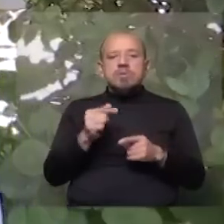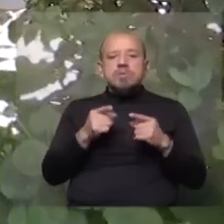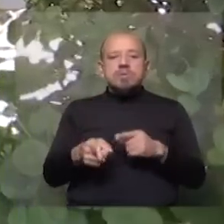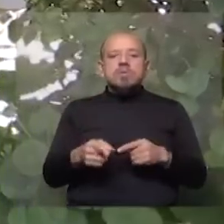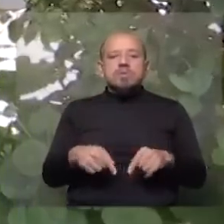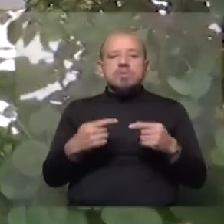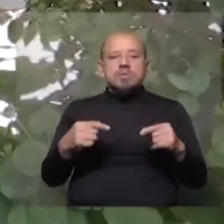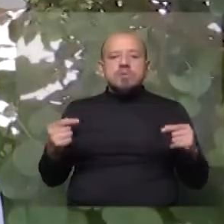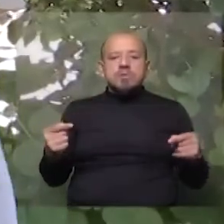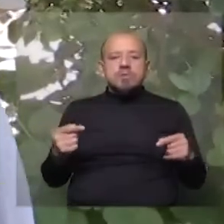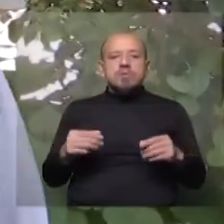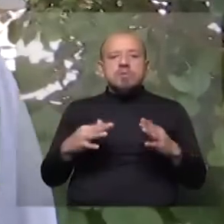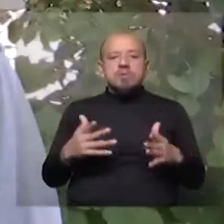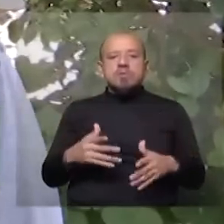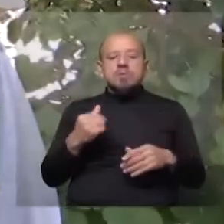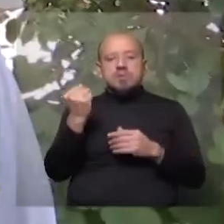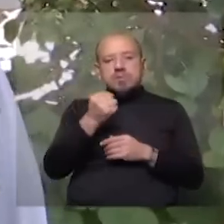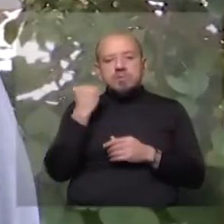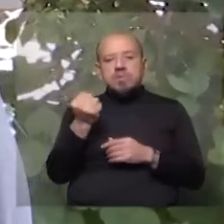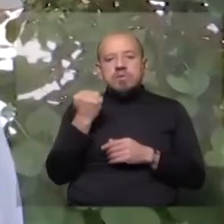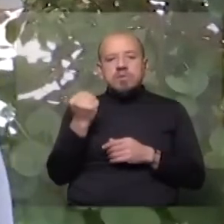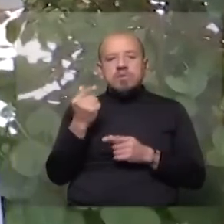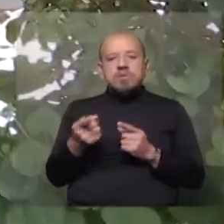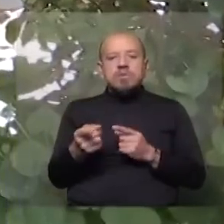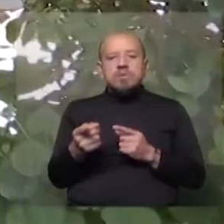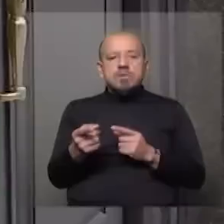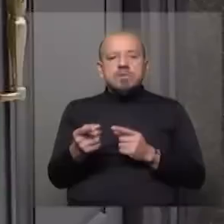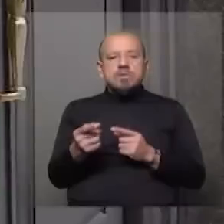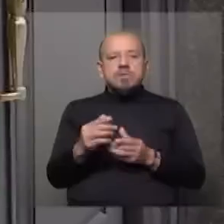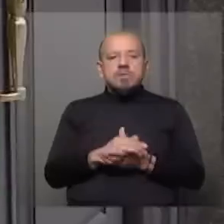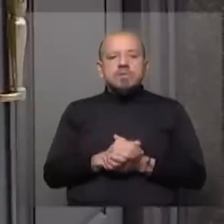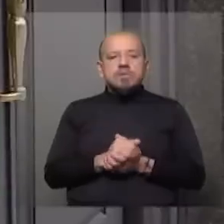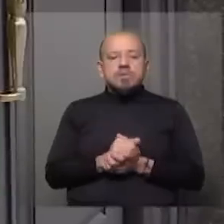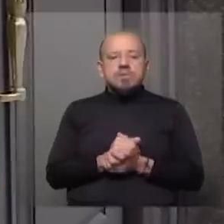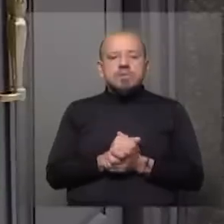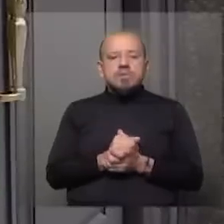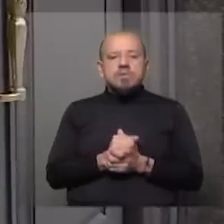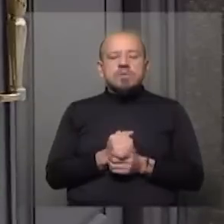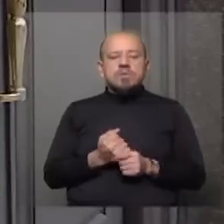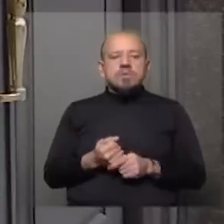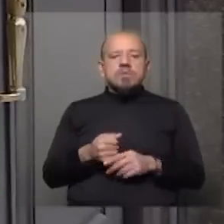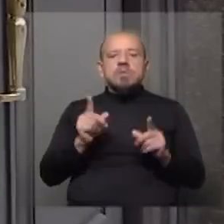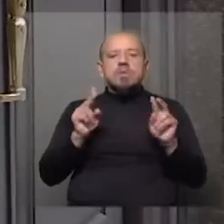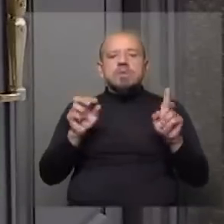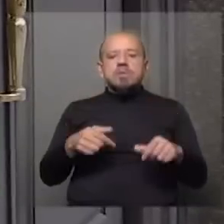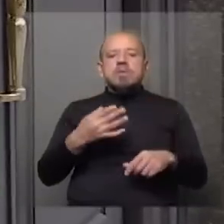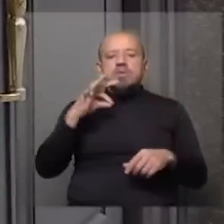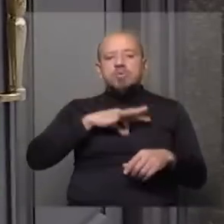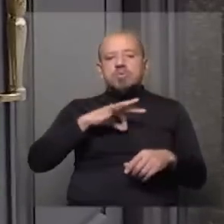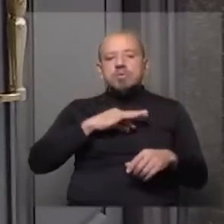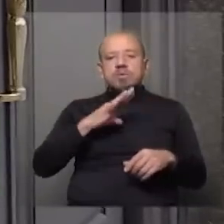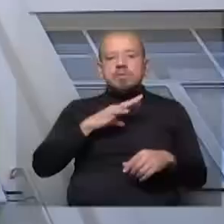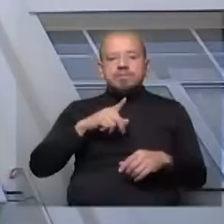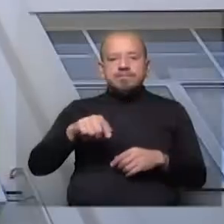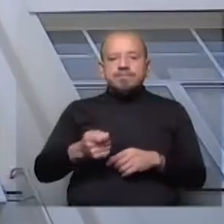cositas que fueron sumando y que nos parecen importantes al que hacer en materia de ajustes salariales burlón agregó que habrá un